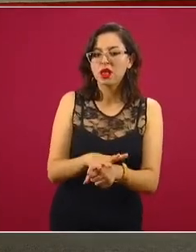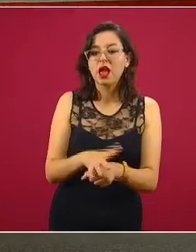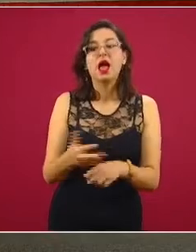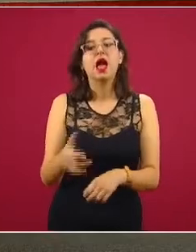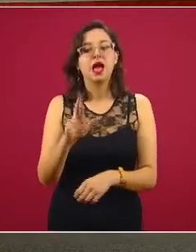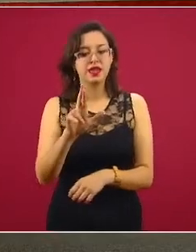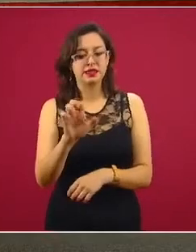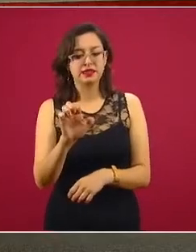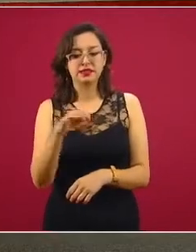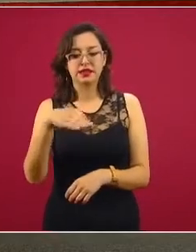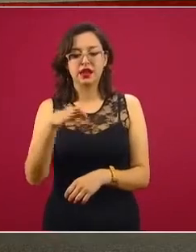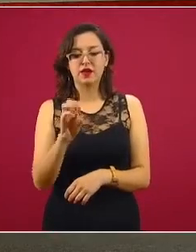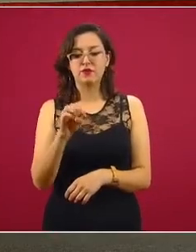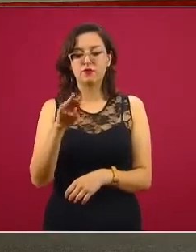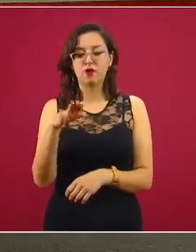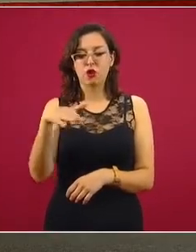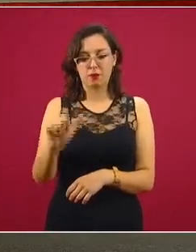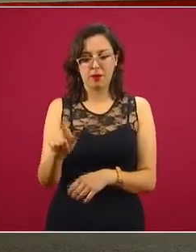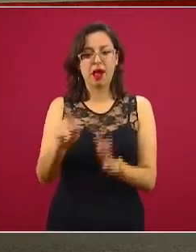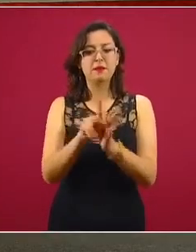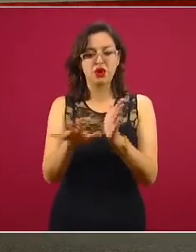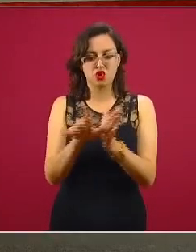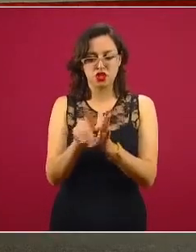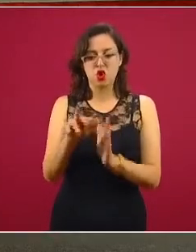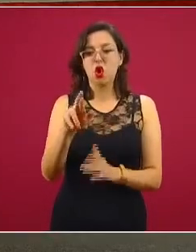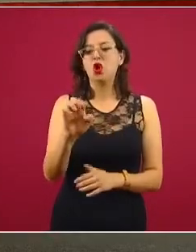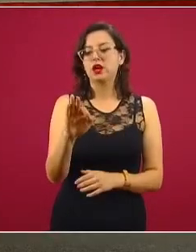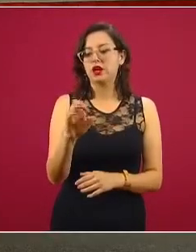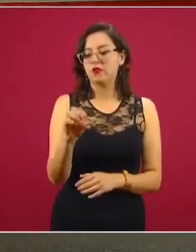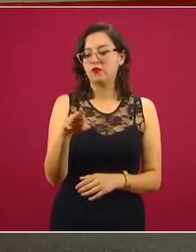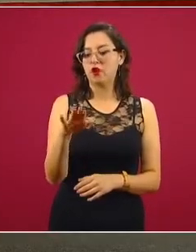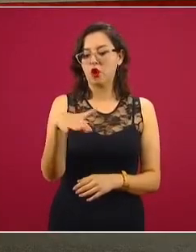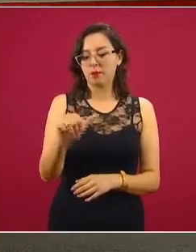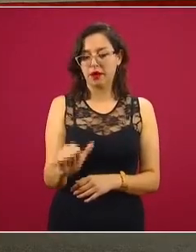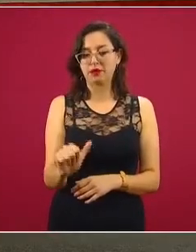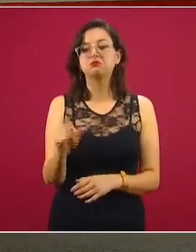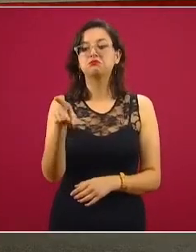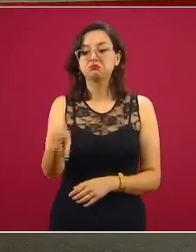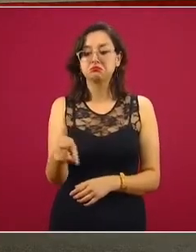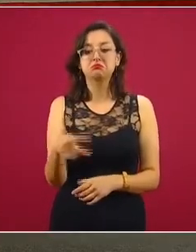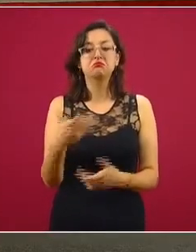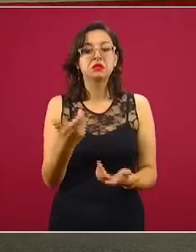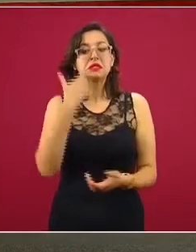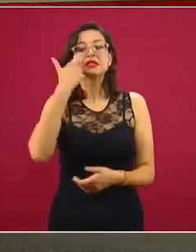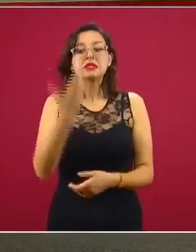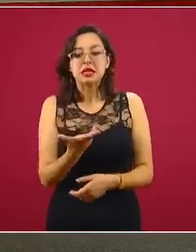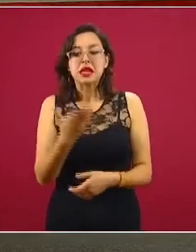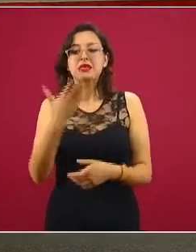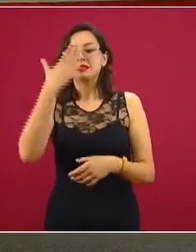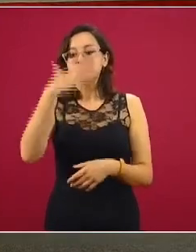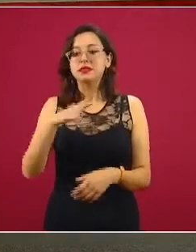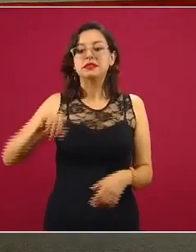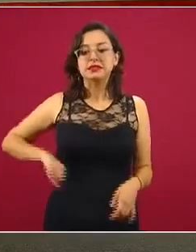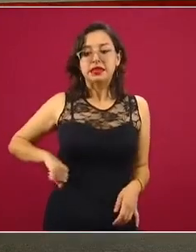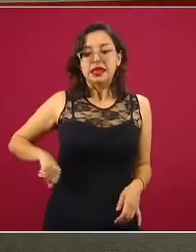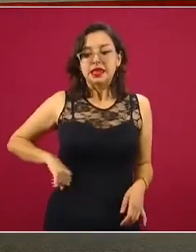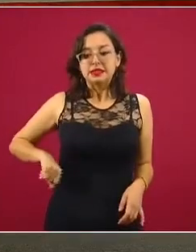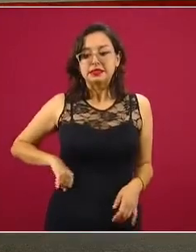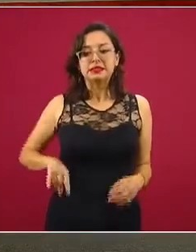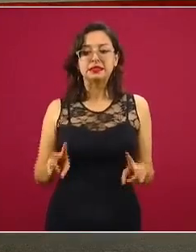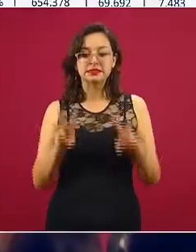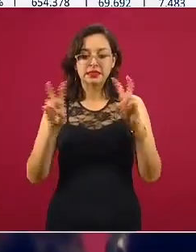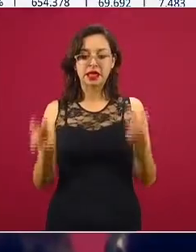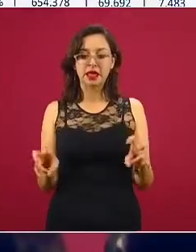Reforma. Dulce Soto es de Reforma. Entonces, interpretamos que Reforma está específicamente interesado en la